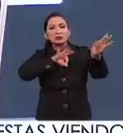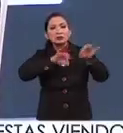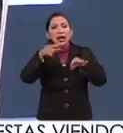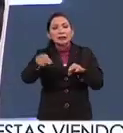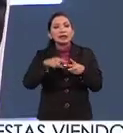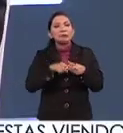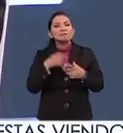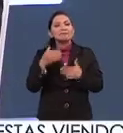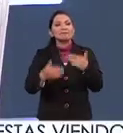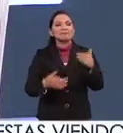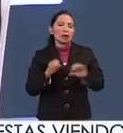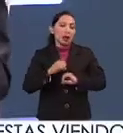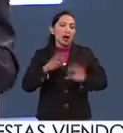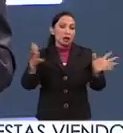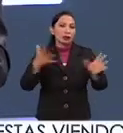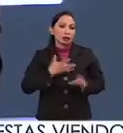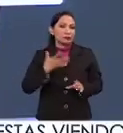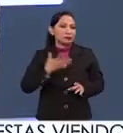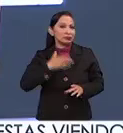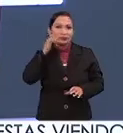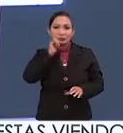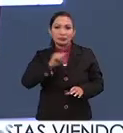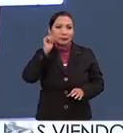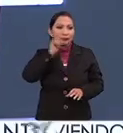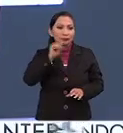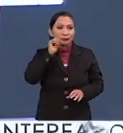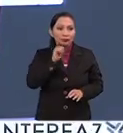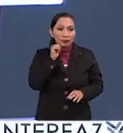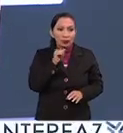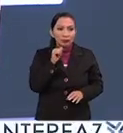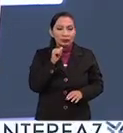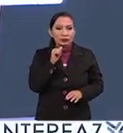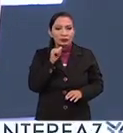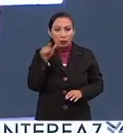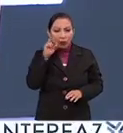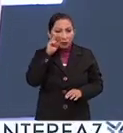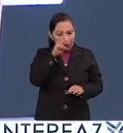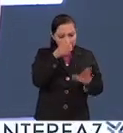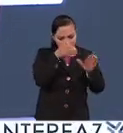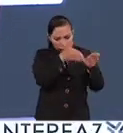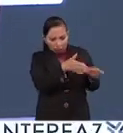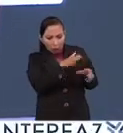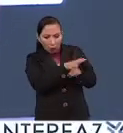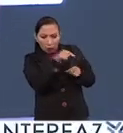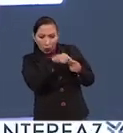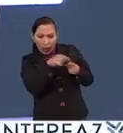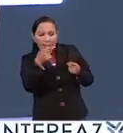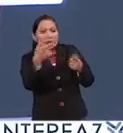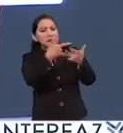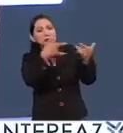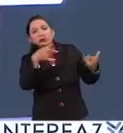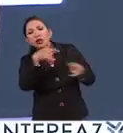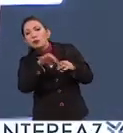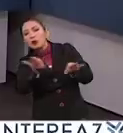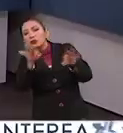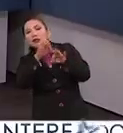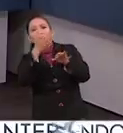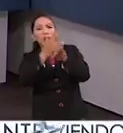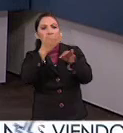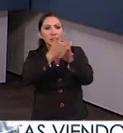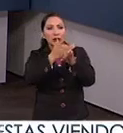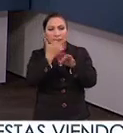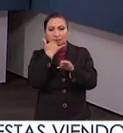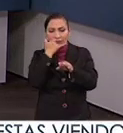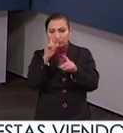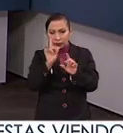la pauta. Claro. Obviamente tenemos siempre, vamos viendo por un lado cuáles son los acontecimientos importantes. ¿Y te